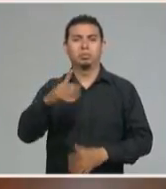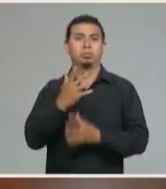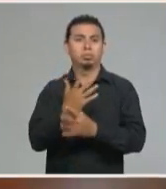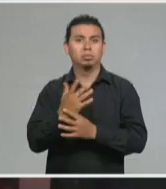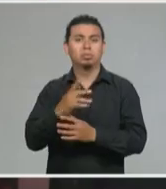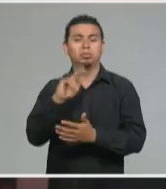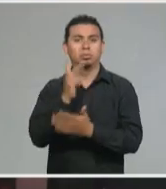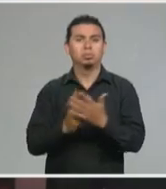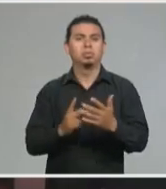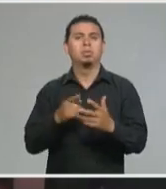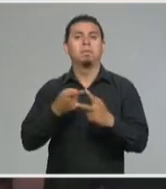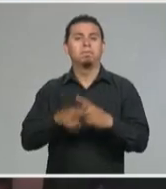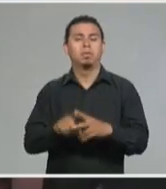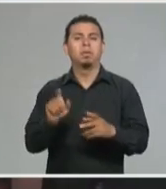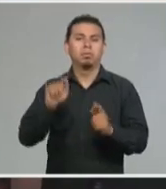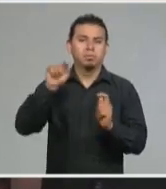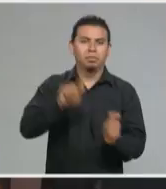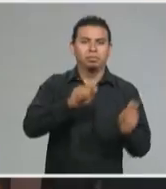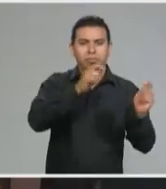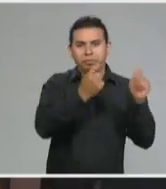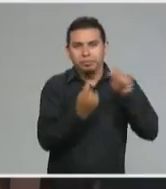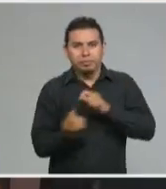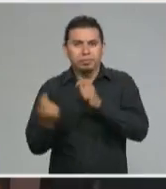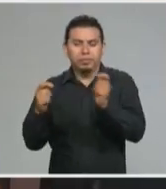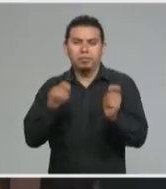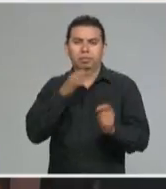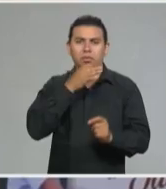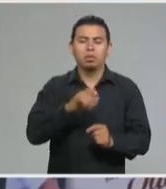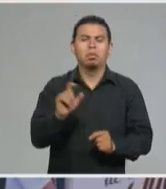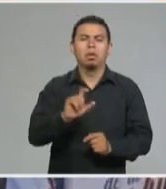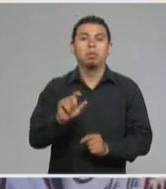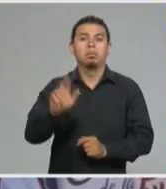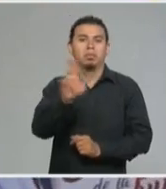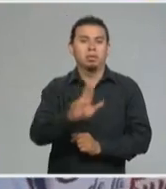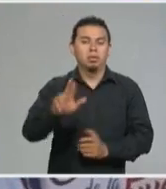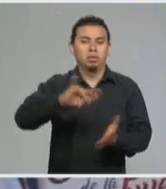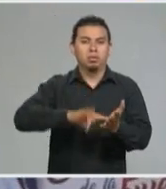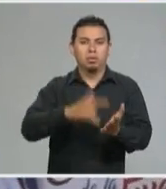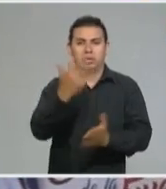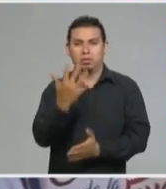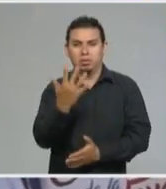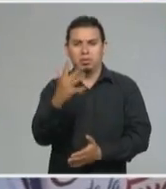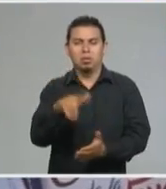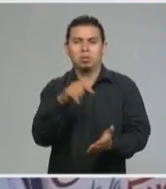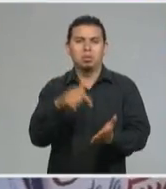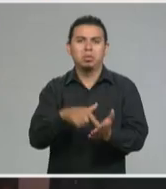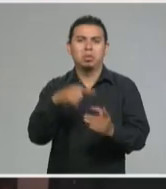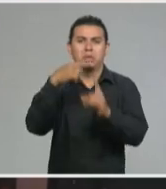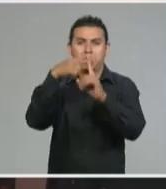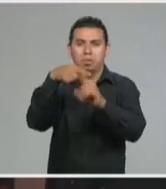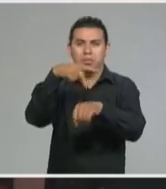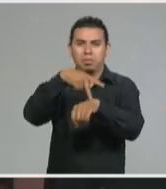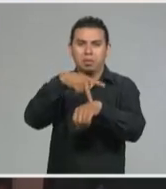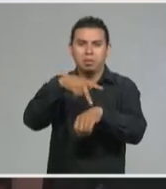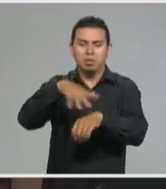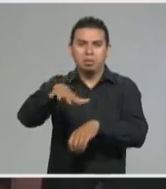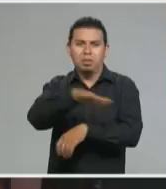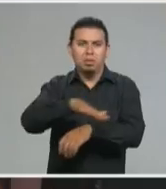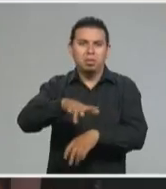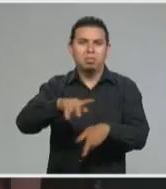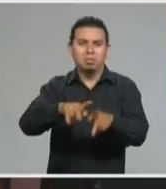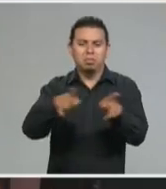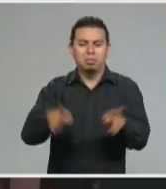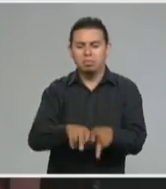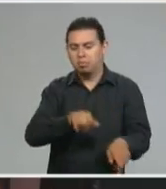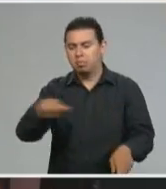que el programa inicia con una calenda que se llevará a cabo este martes a las 5 de la tarde de la Cruz de Piedra a la